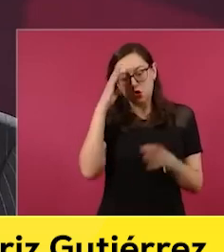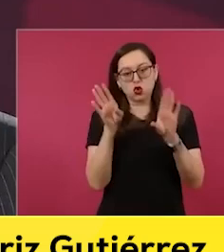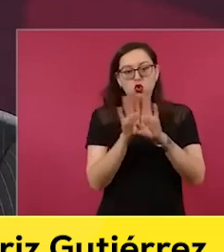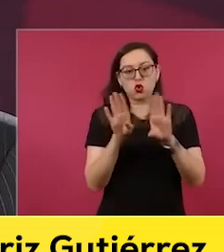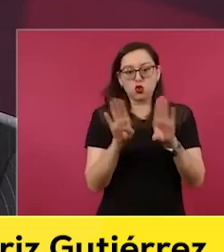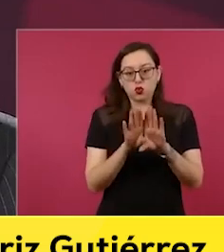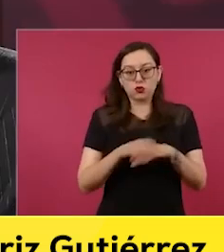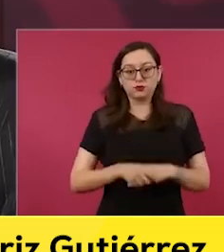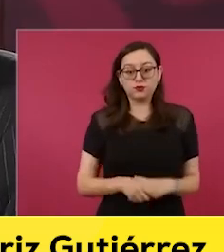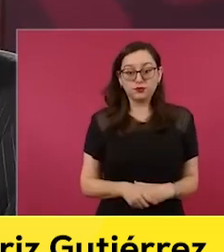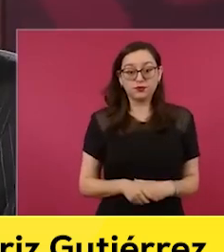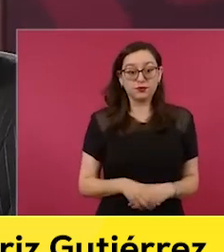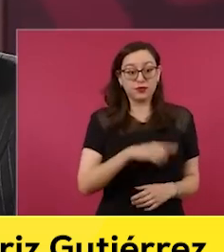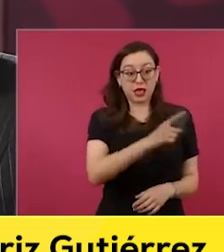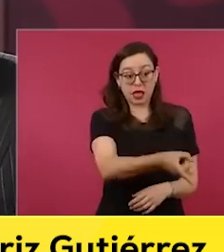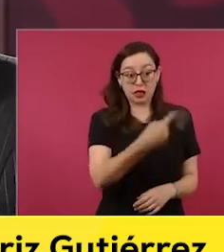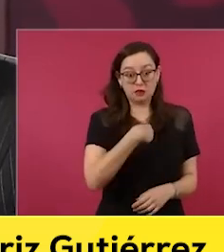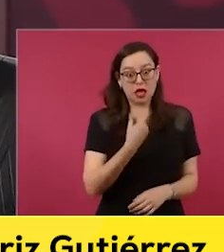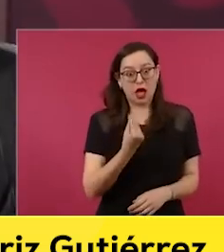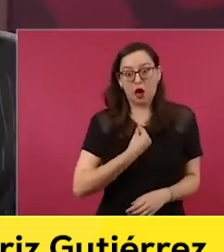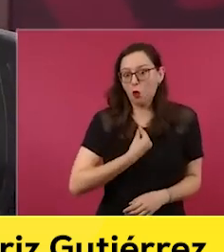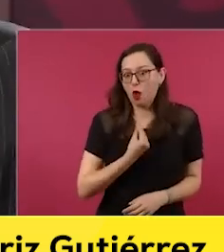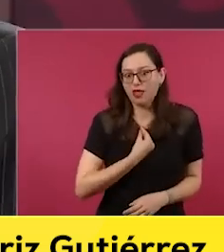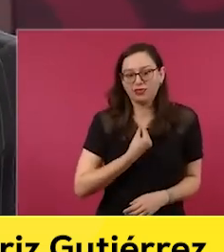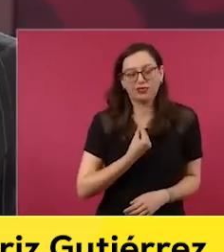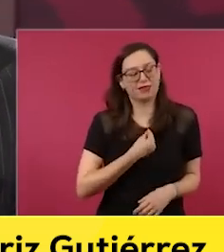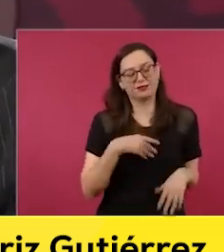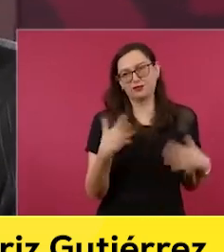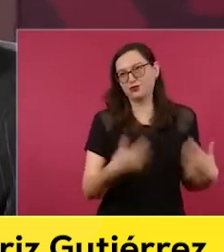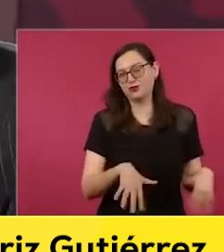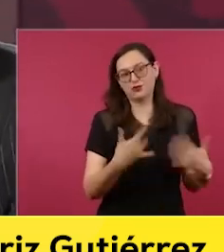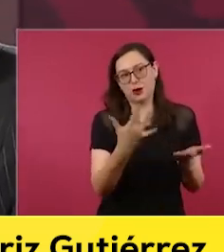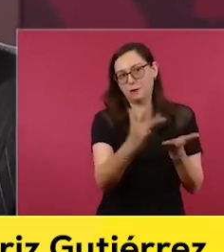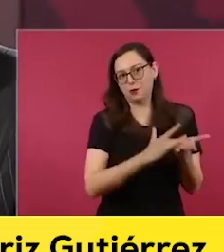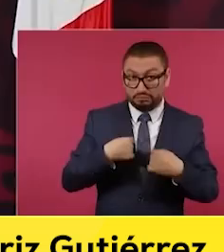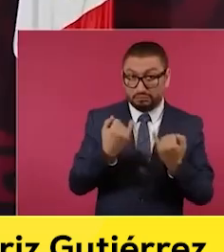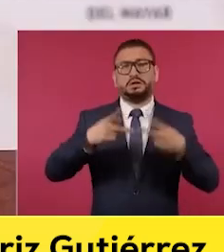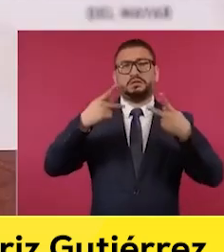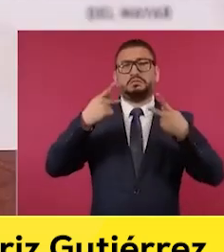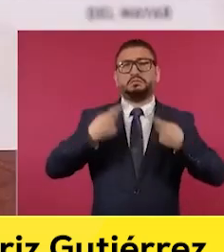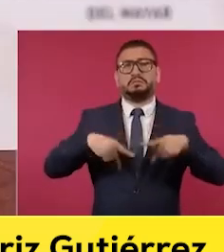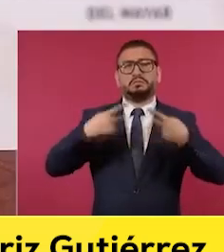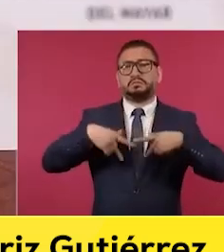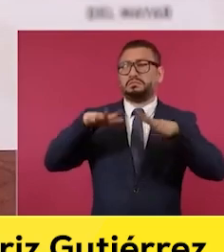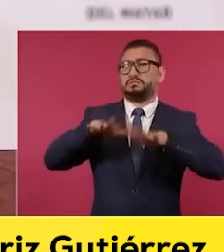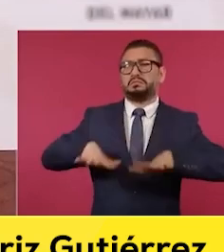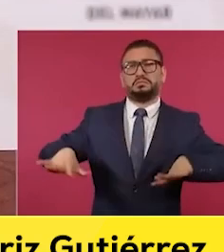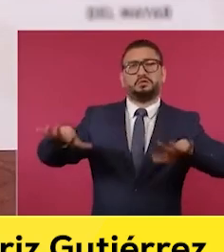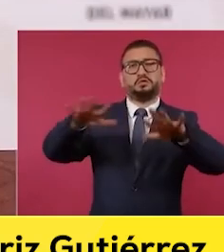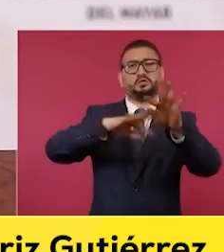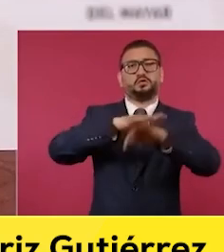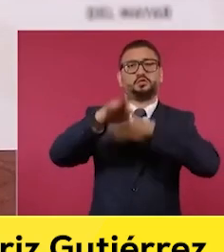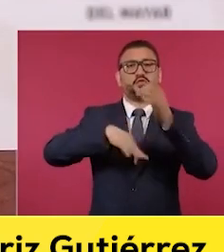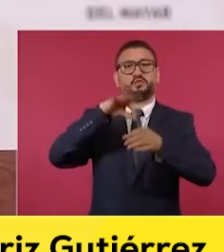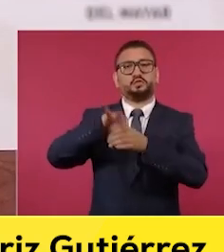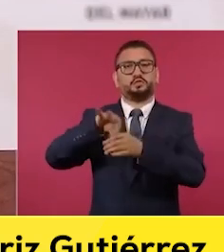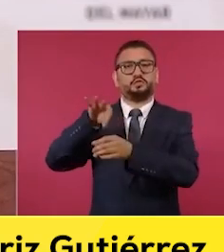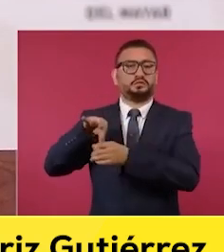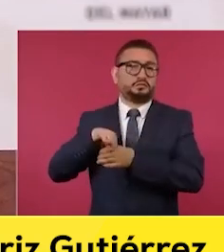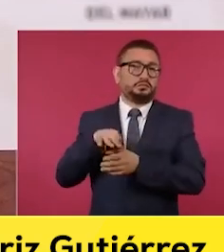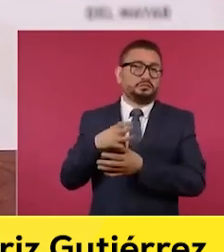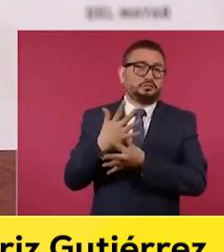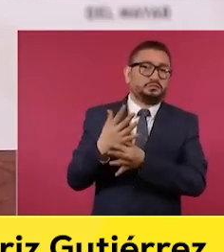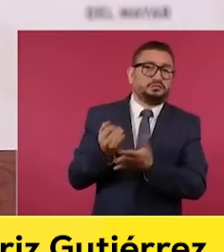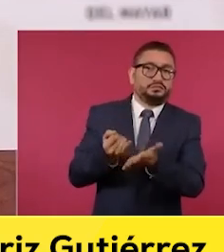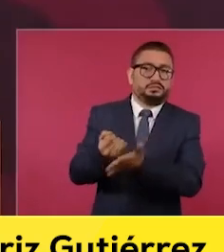quien señaló una mujer que ama mucho porque le ha ayudado nada más con aguantarlo, dijo el presidente López Obrador. Ahora bien,